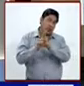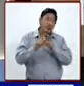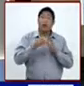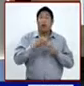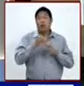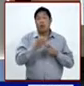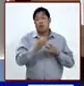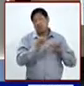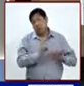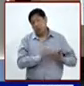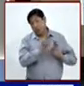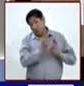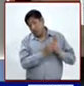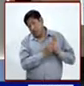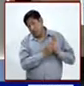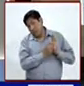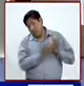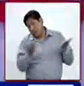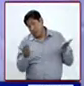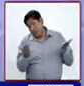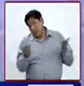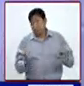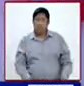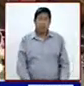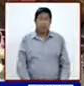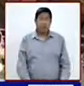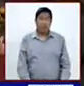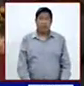necesario que se convierta en ley?